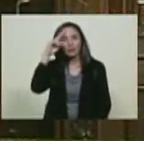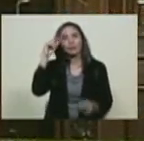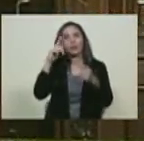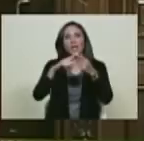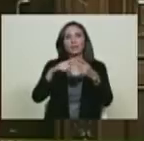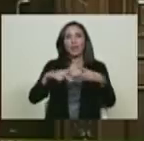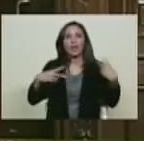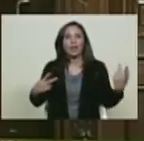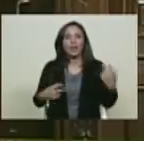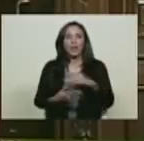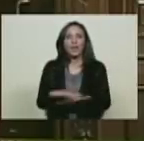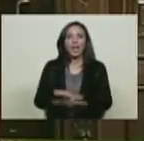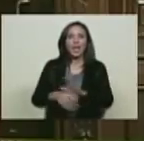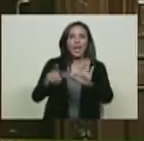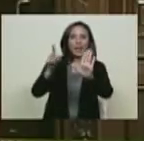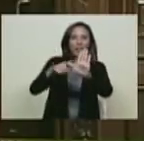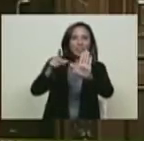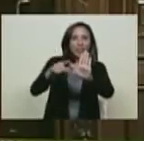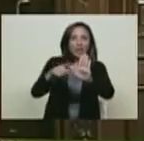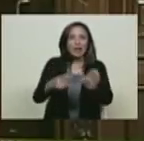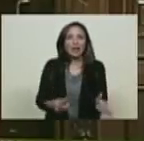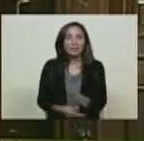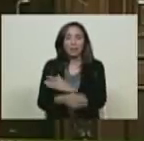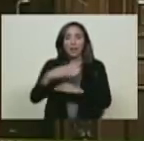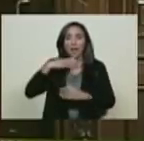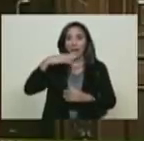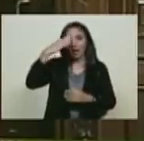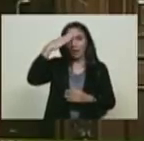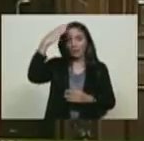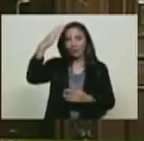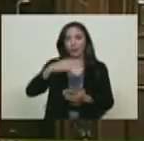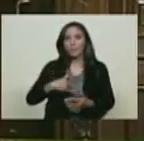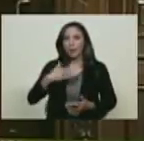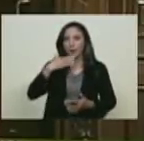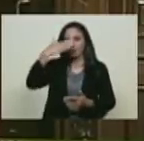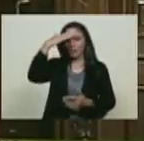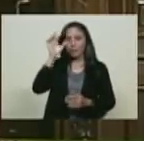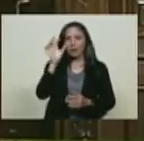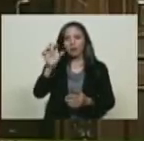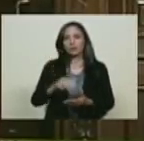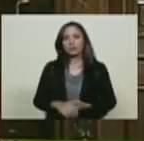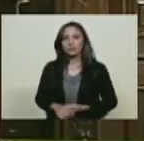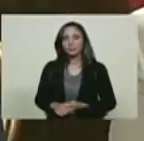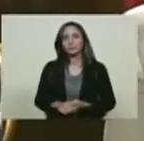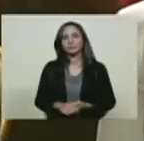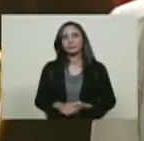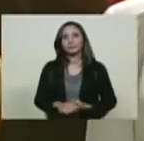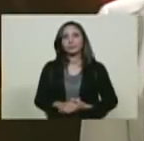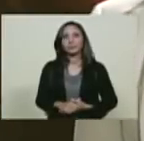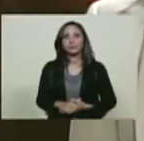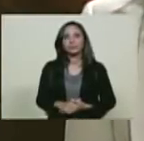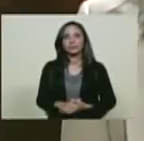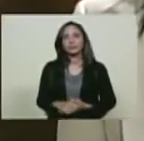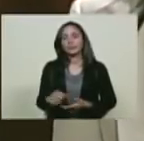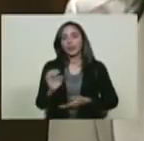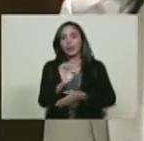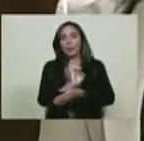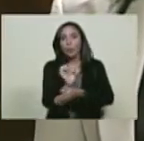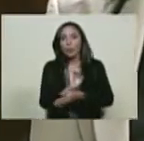Qatar, Emiratos Árabes Unidos, Angola,